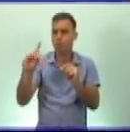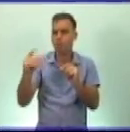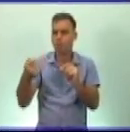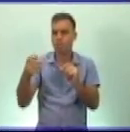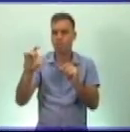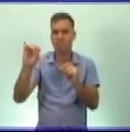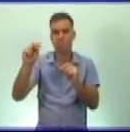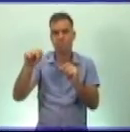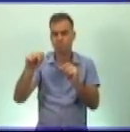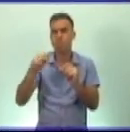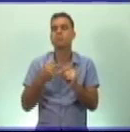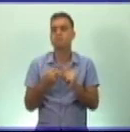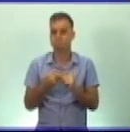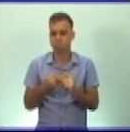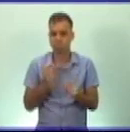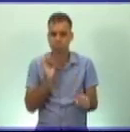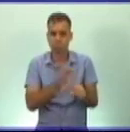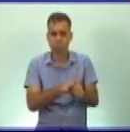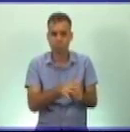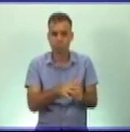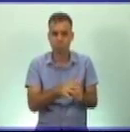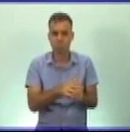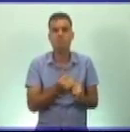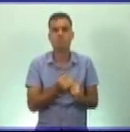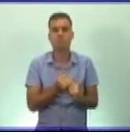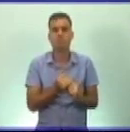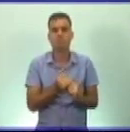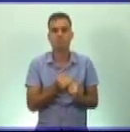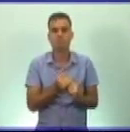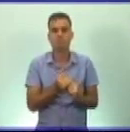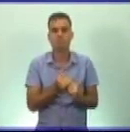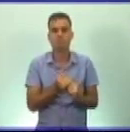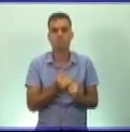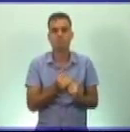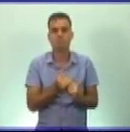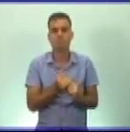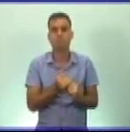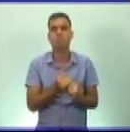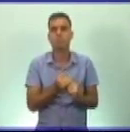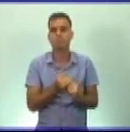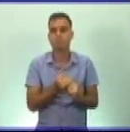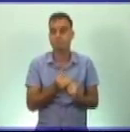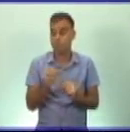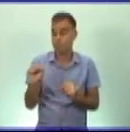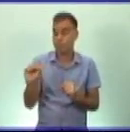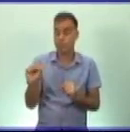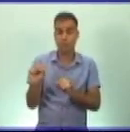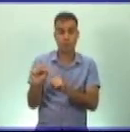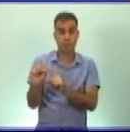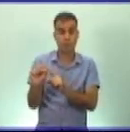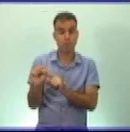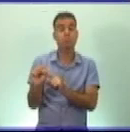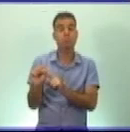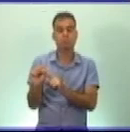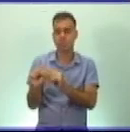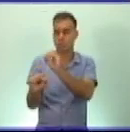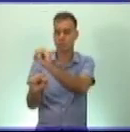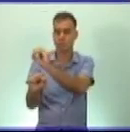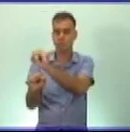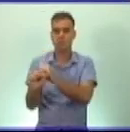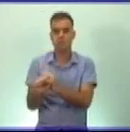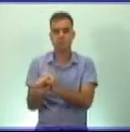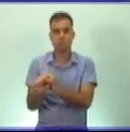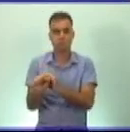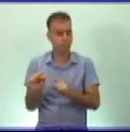azufre. Observen, el azufre inicialmente, su número de oxidación en la sustancia simple de azufre es 0. Y en los